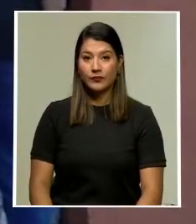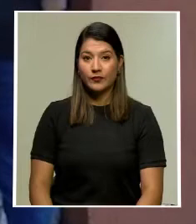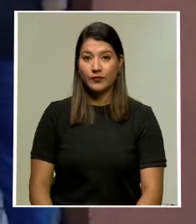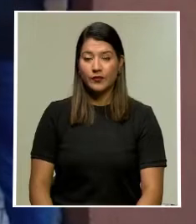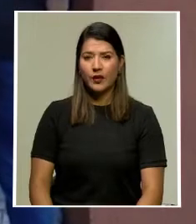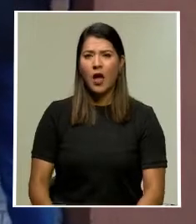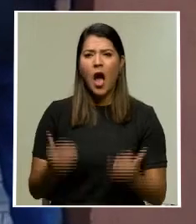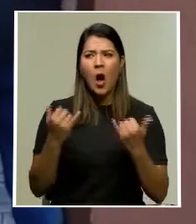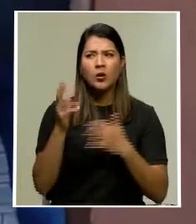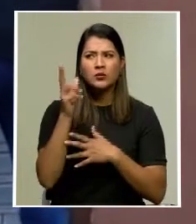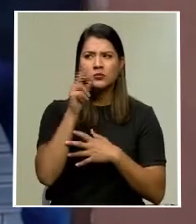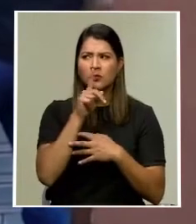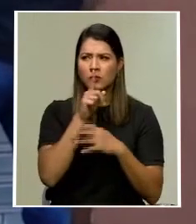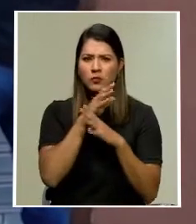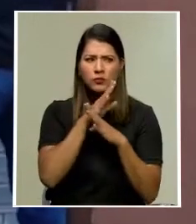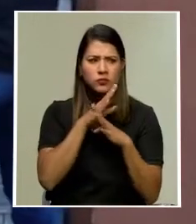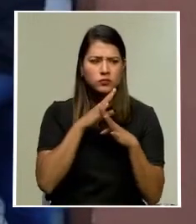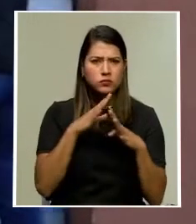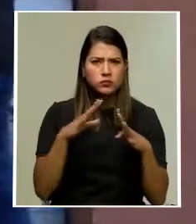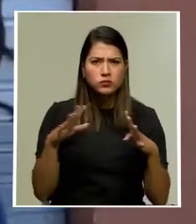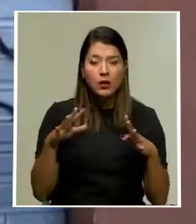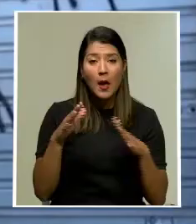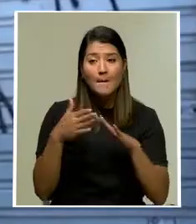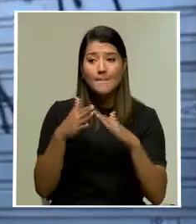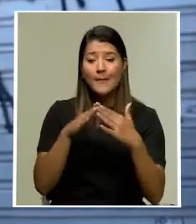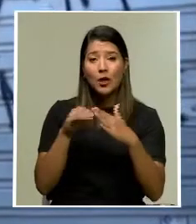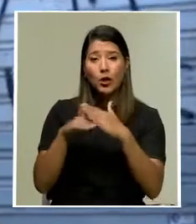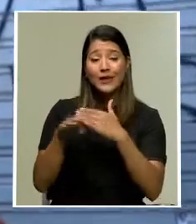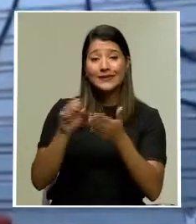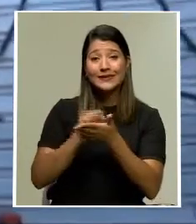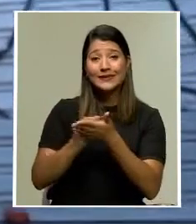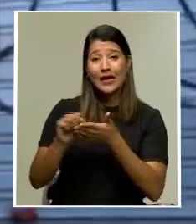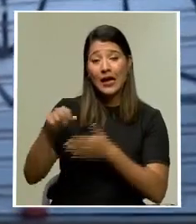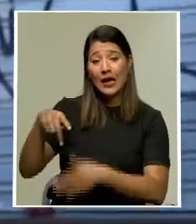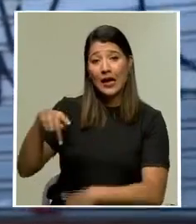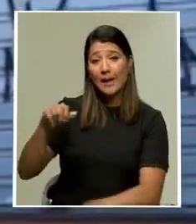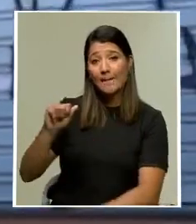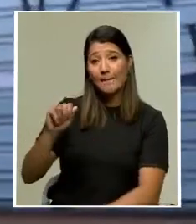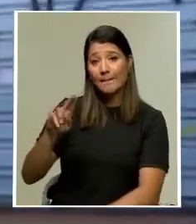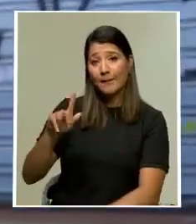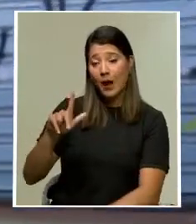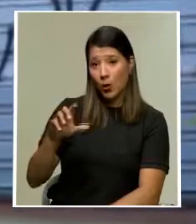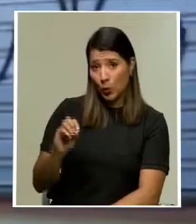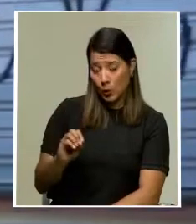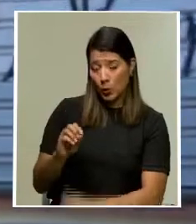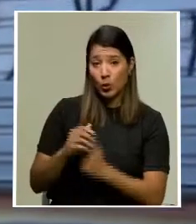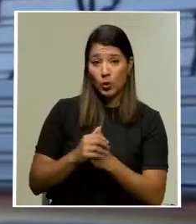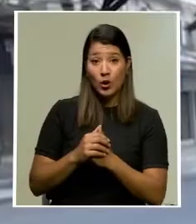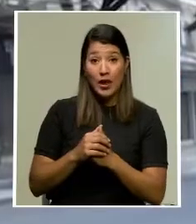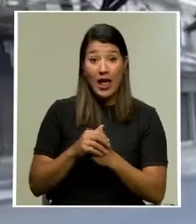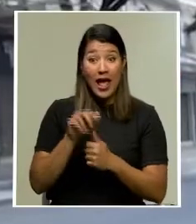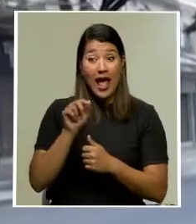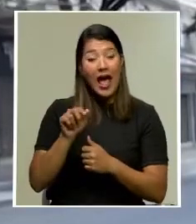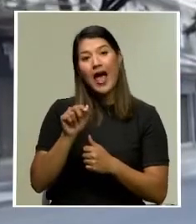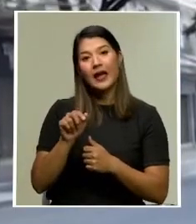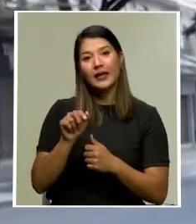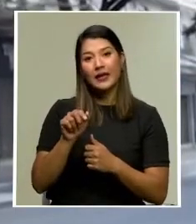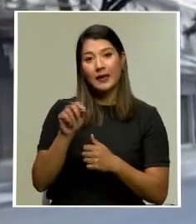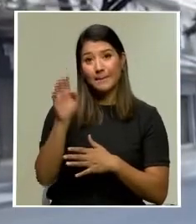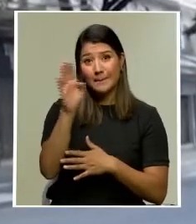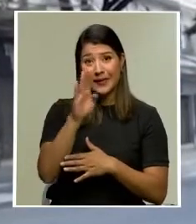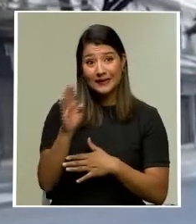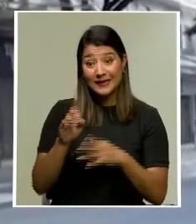El silencio se apoderó de algunos barrios de Sao Paulo. Con toque de queda incluido, la capital económica de América Latina